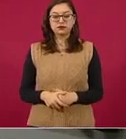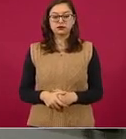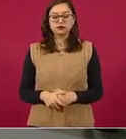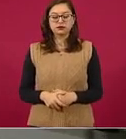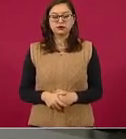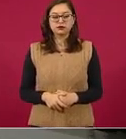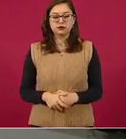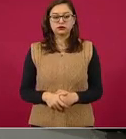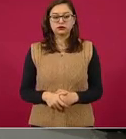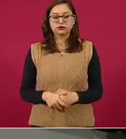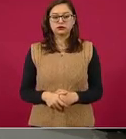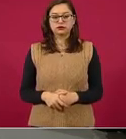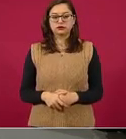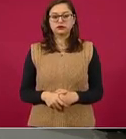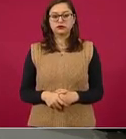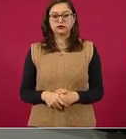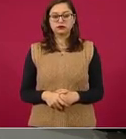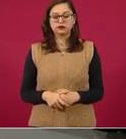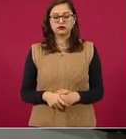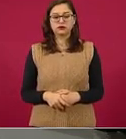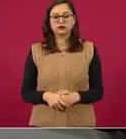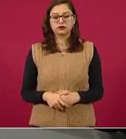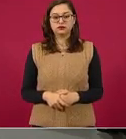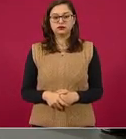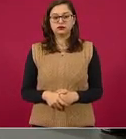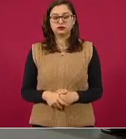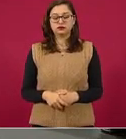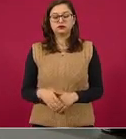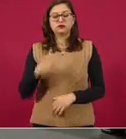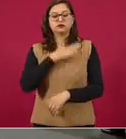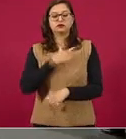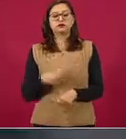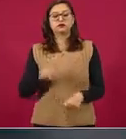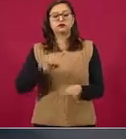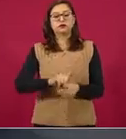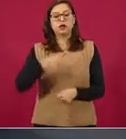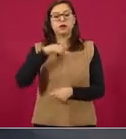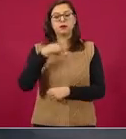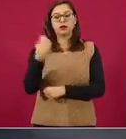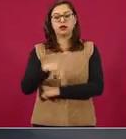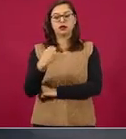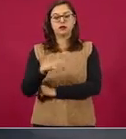Gracias. A ver, esto es importante, digo. Buenos días, soy Frida Guerrera.